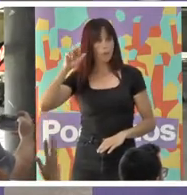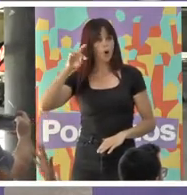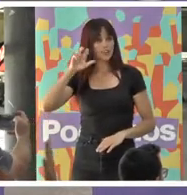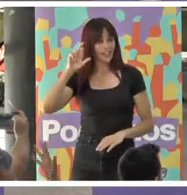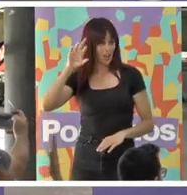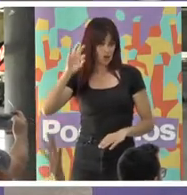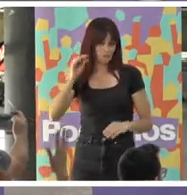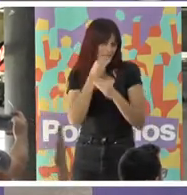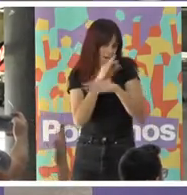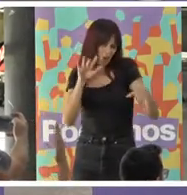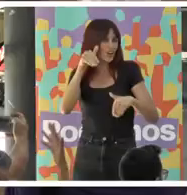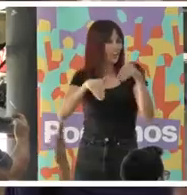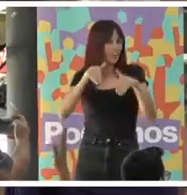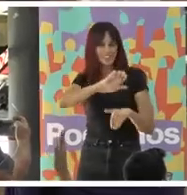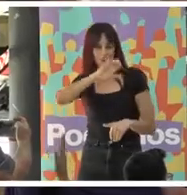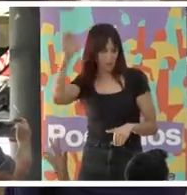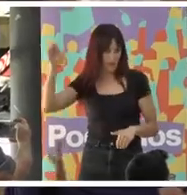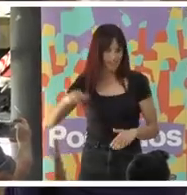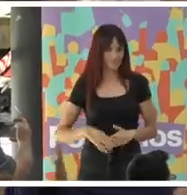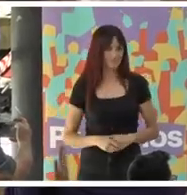europeas.